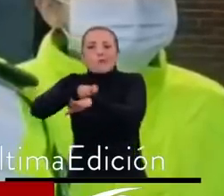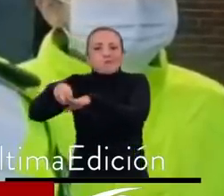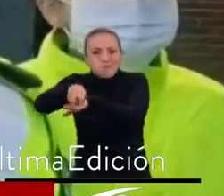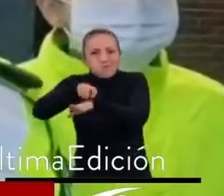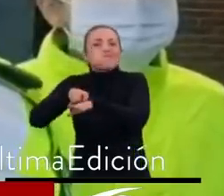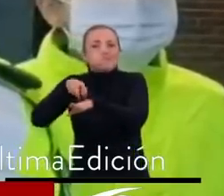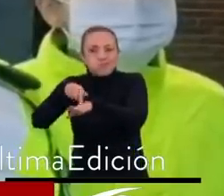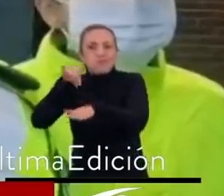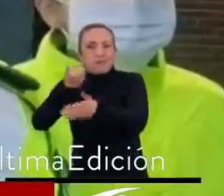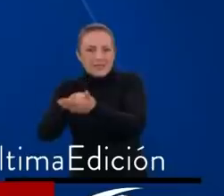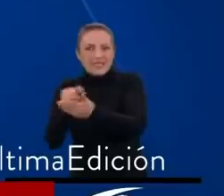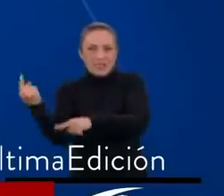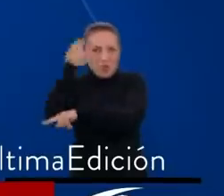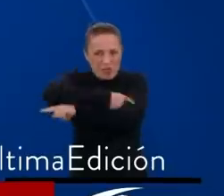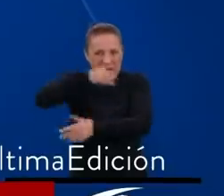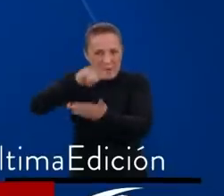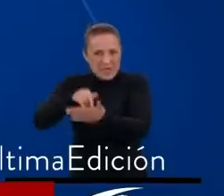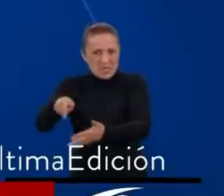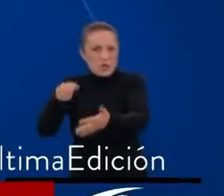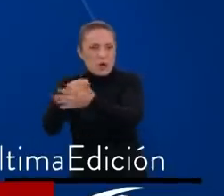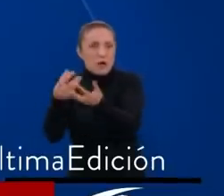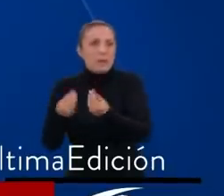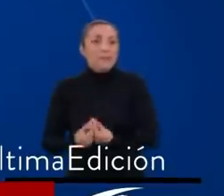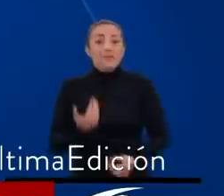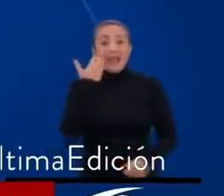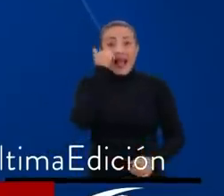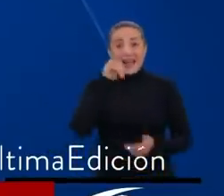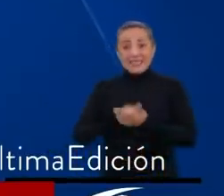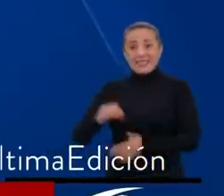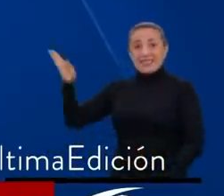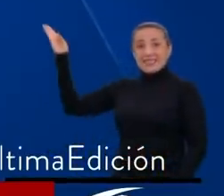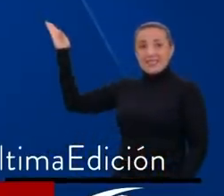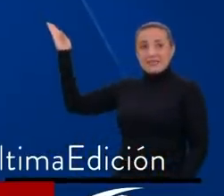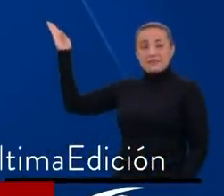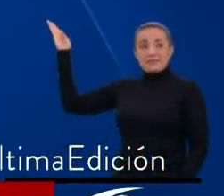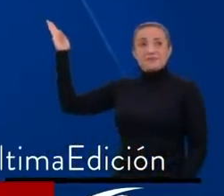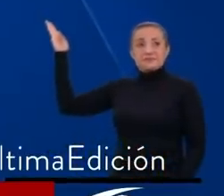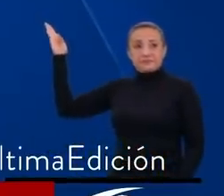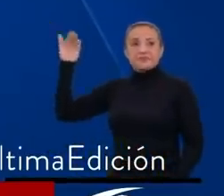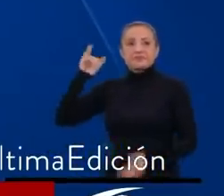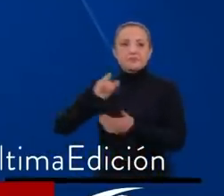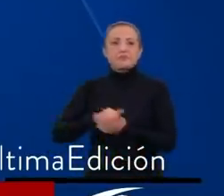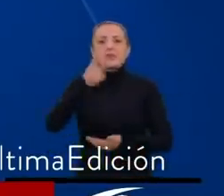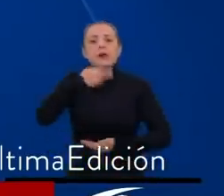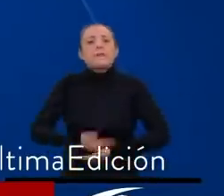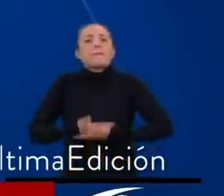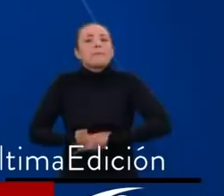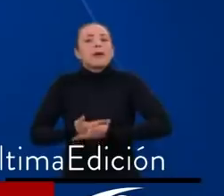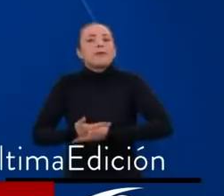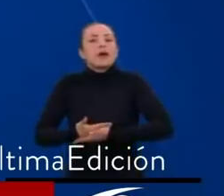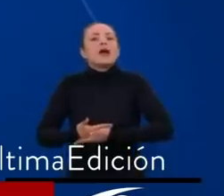se movilizaban con ellos. Juliet Daniela dejó un bebé de 13 meses de edad que ahora quedó en custodia de su